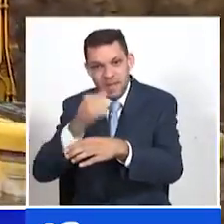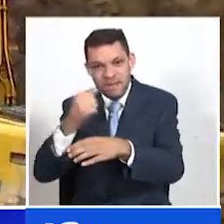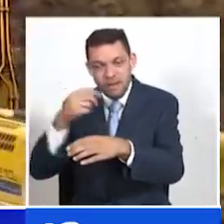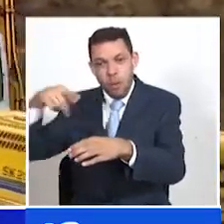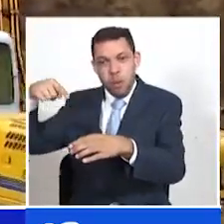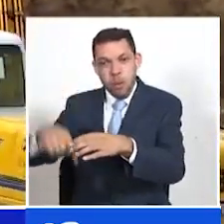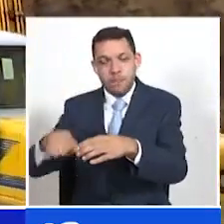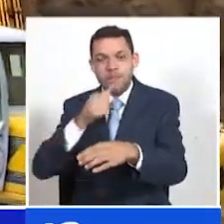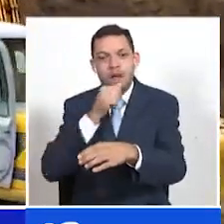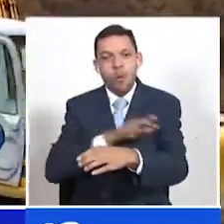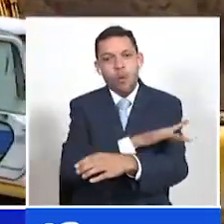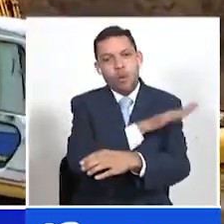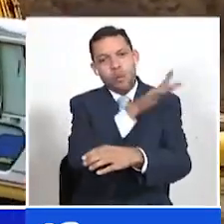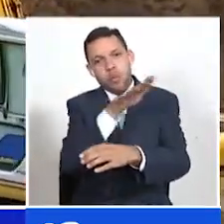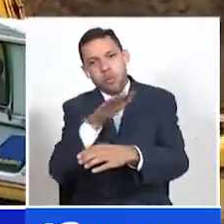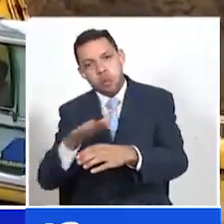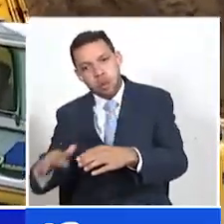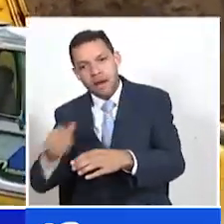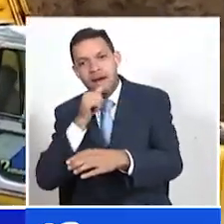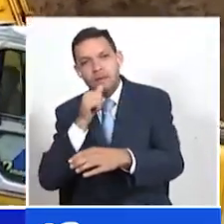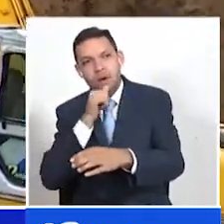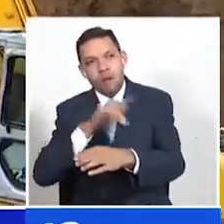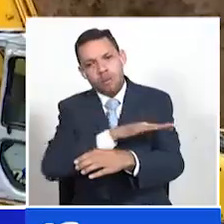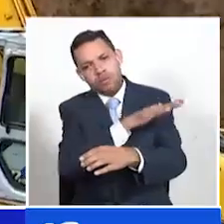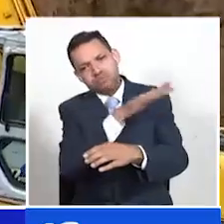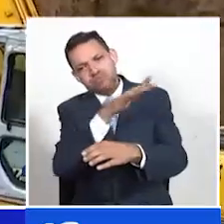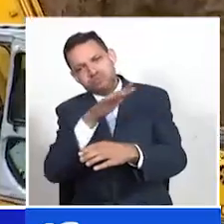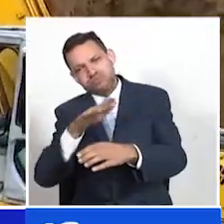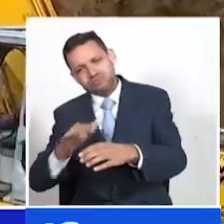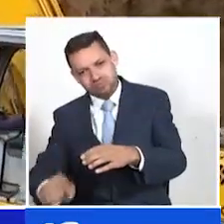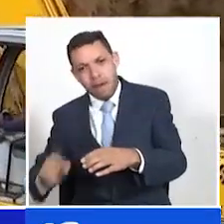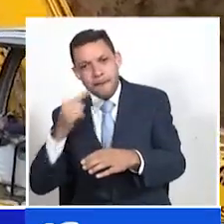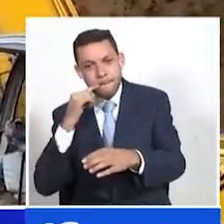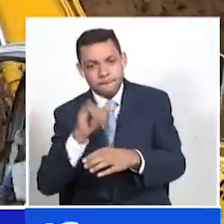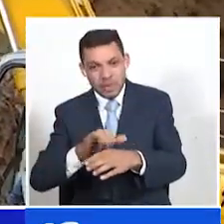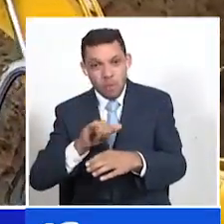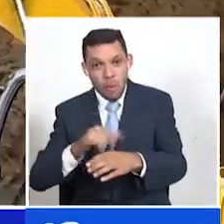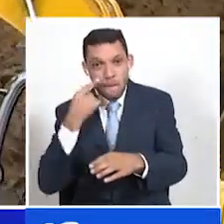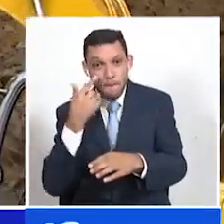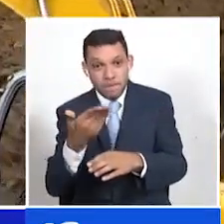a inundar el socavón y muy seguramente lo que ustedes están viendo